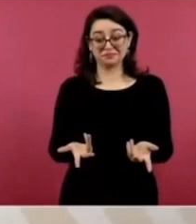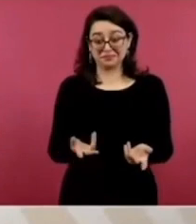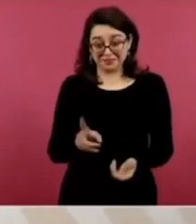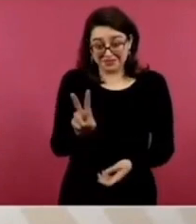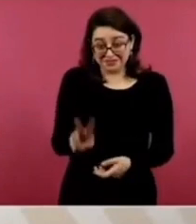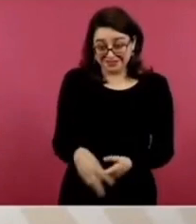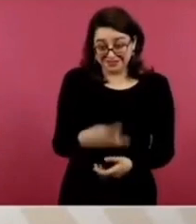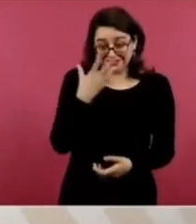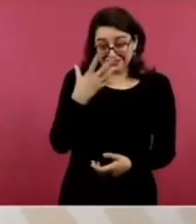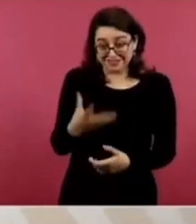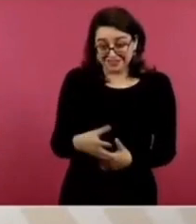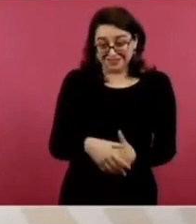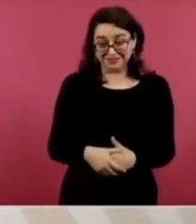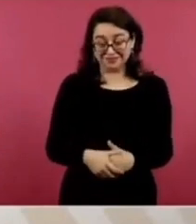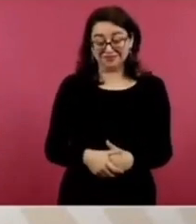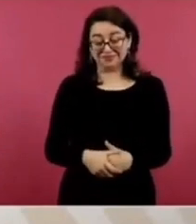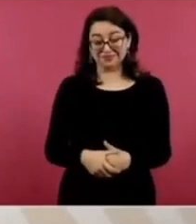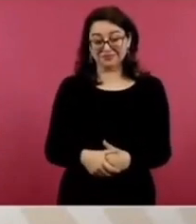¿sí?